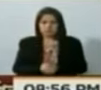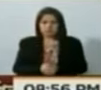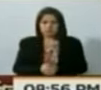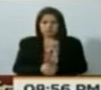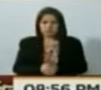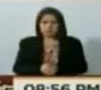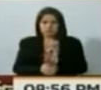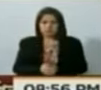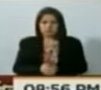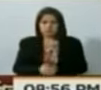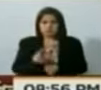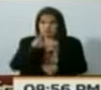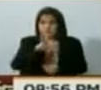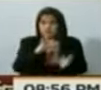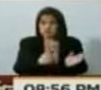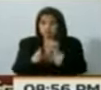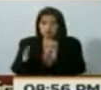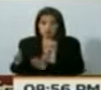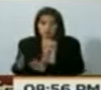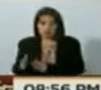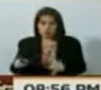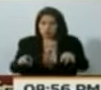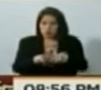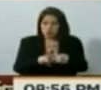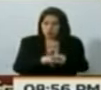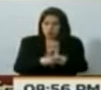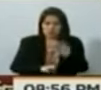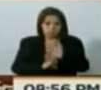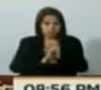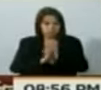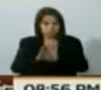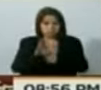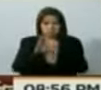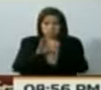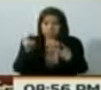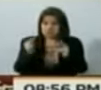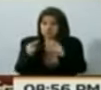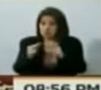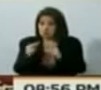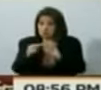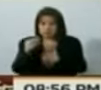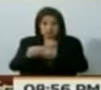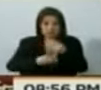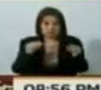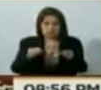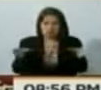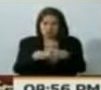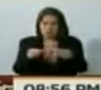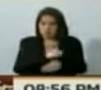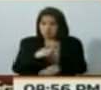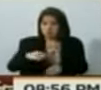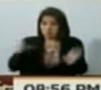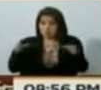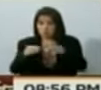3. Esta fase igualmente se encuentra en desarrollo. Se conoce que realizan reuniones privadas entre el presidente de los Estados Unidos